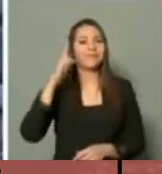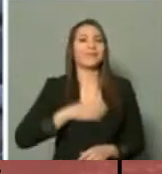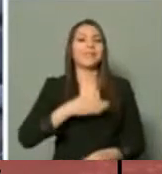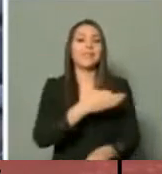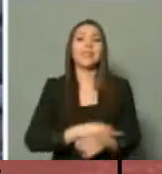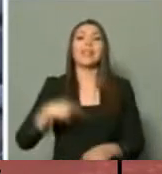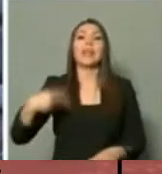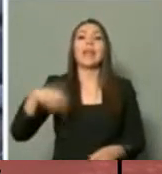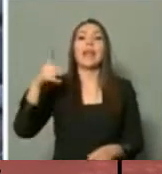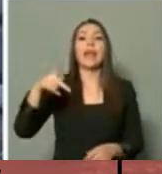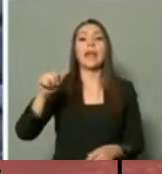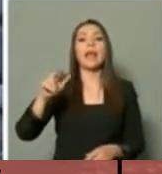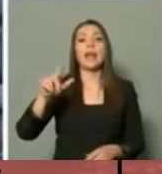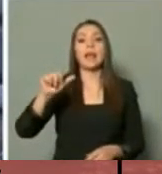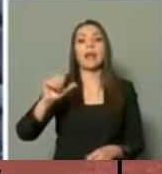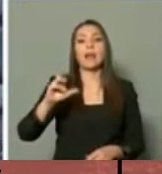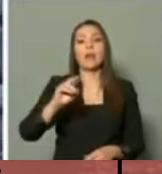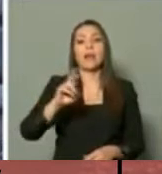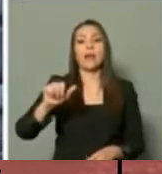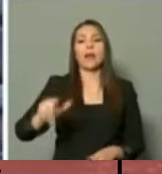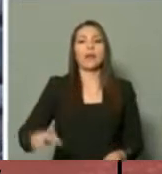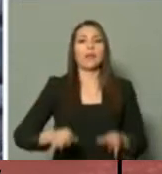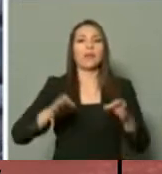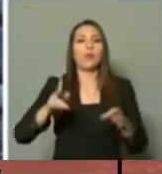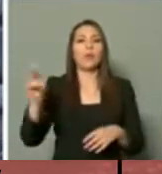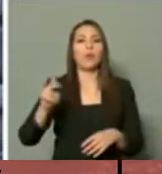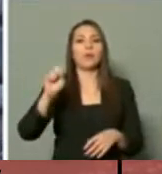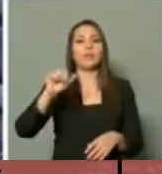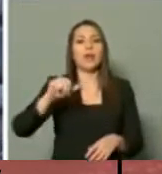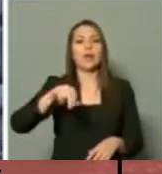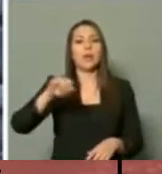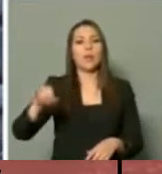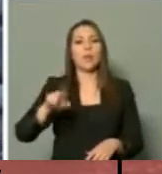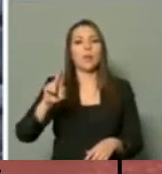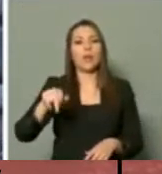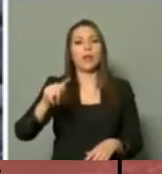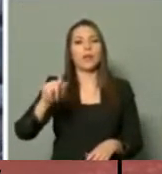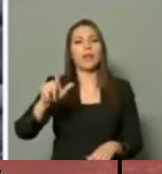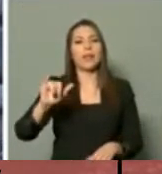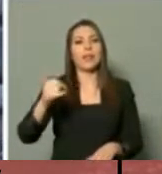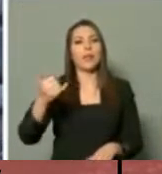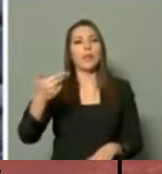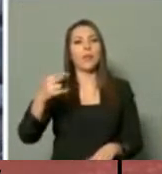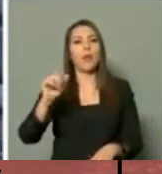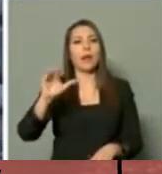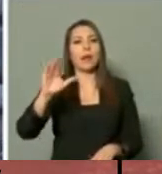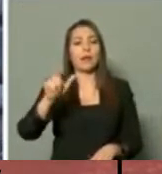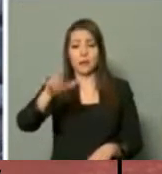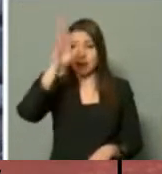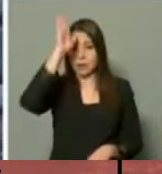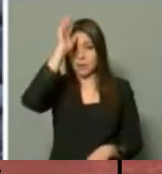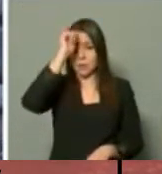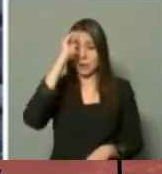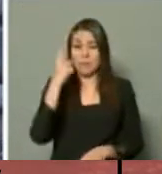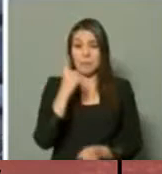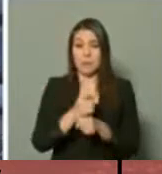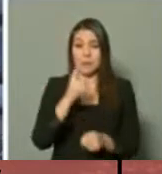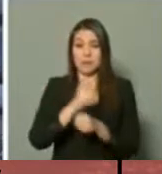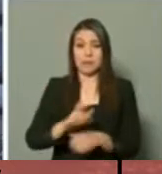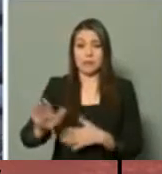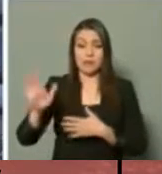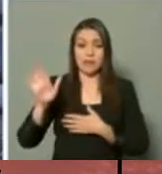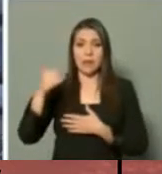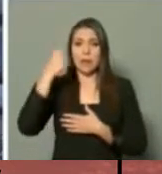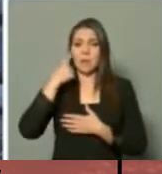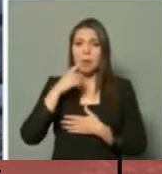originaria del pueblo de San Juan Tlihuaca. Mi compromiso en el Congreso es con la convicción del servicio a los ciudadanos. Los valores que rigen mi